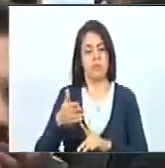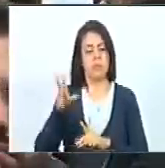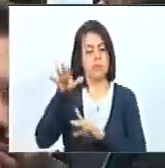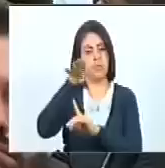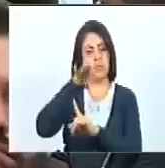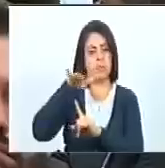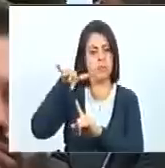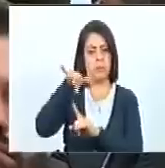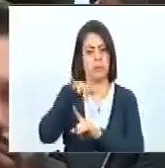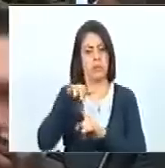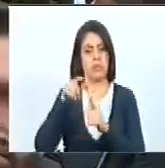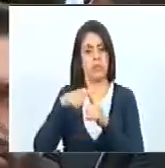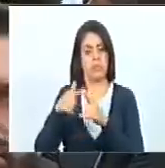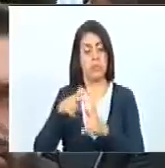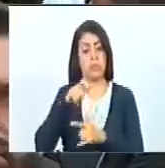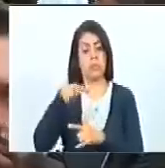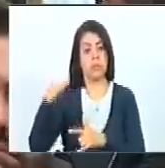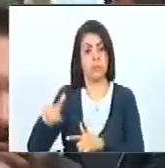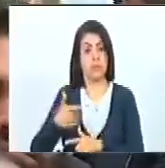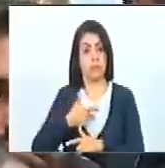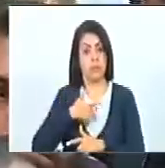que están siendo utilizados por fuerzas extrañas,